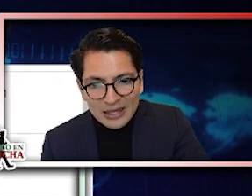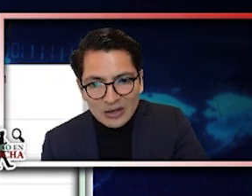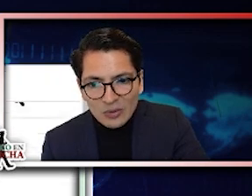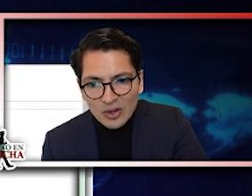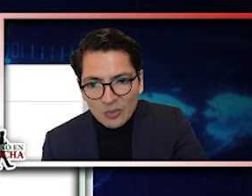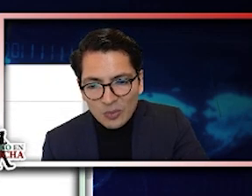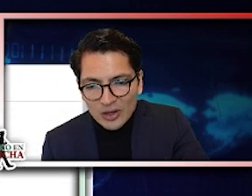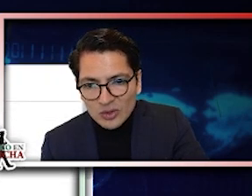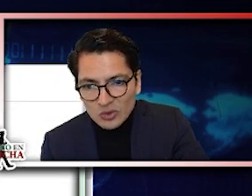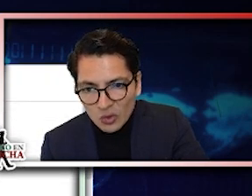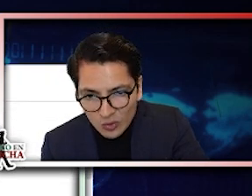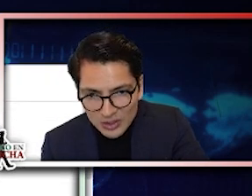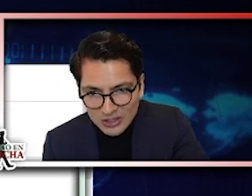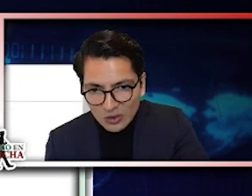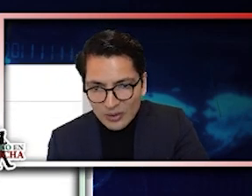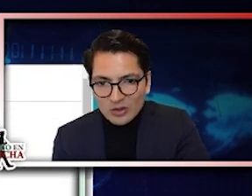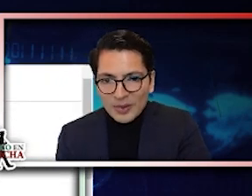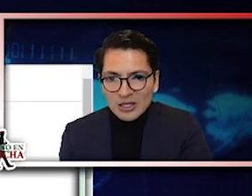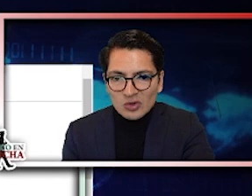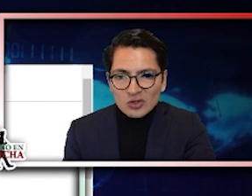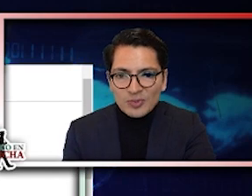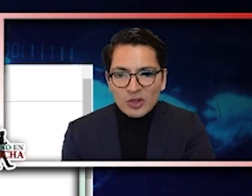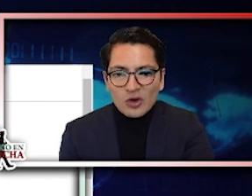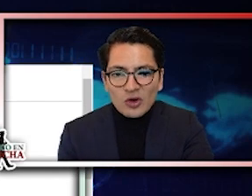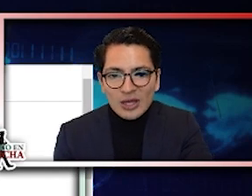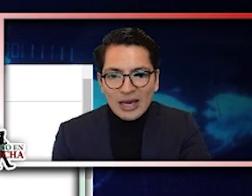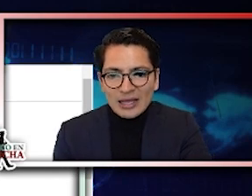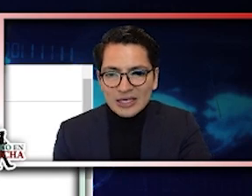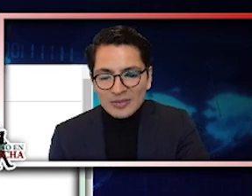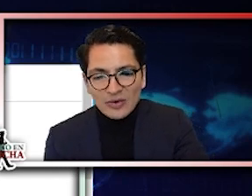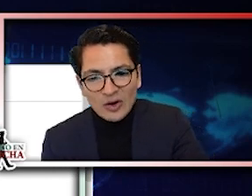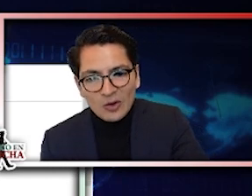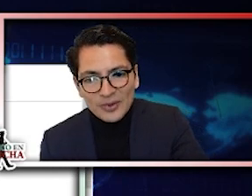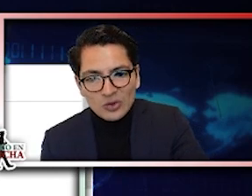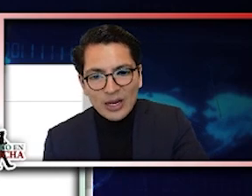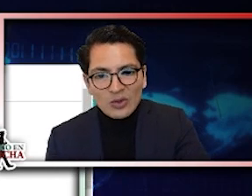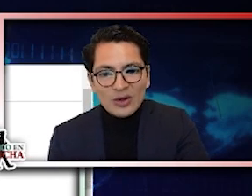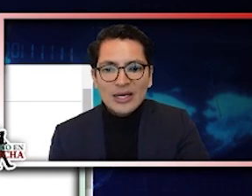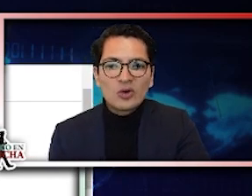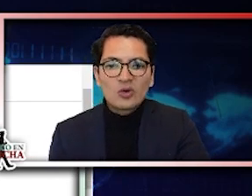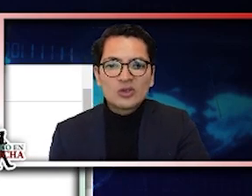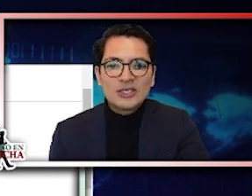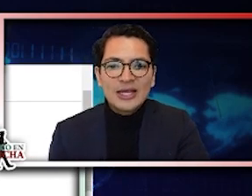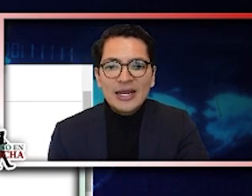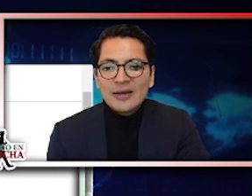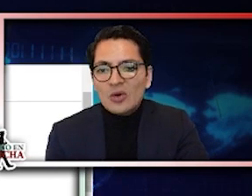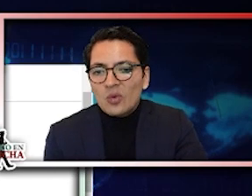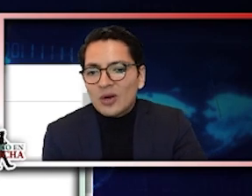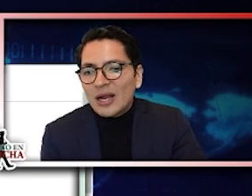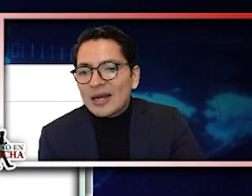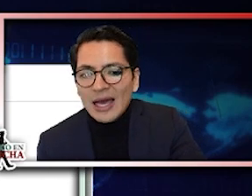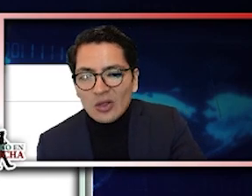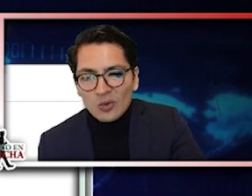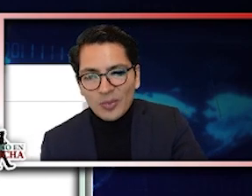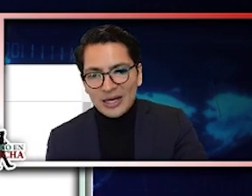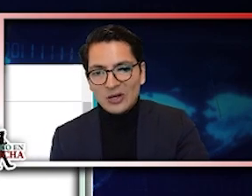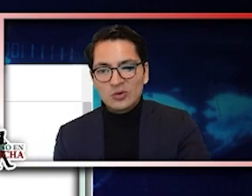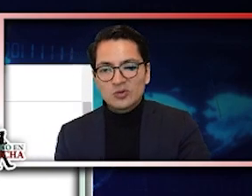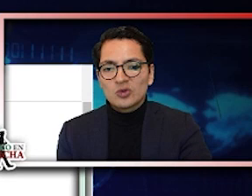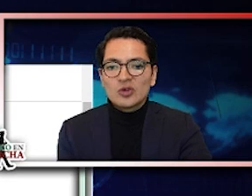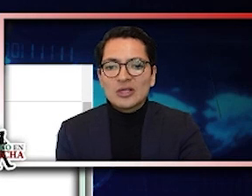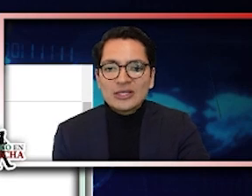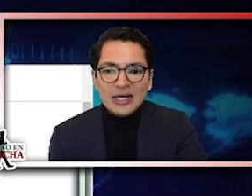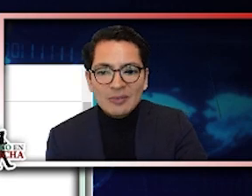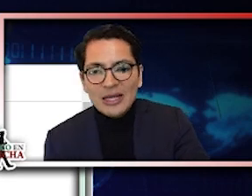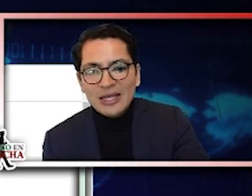tren maya y del nuevo aeropuerto en tulum dice roberto palazuelos pidió a andrés manuel lópez obrador que lo considere un aliado para